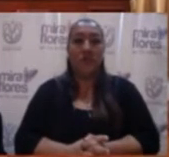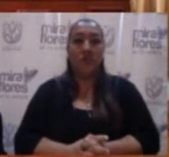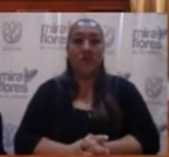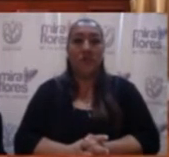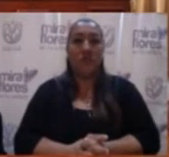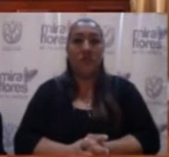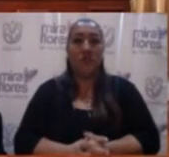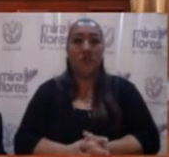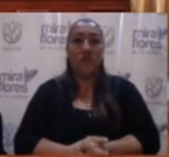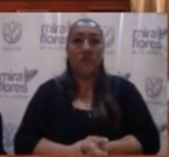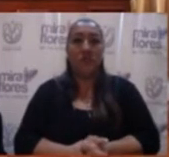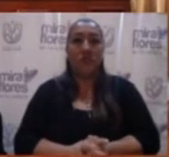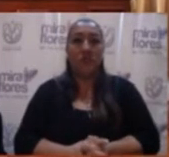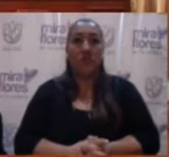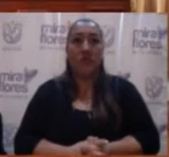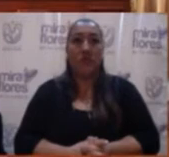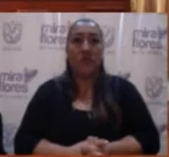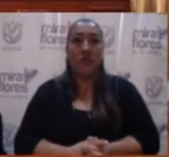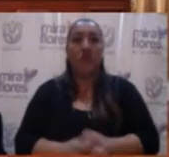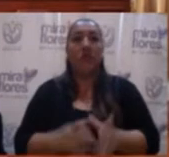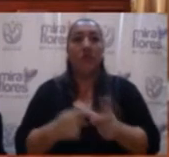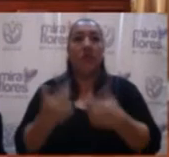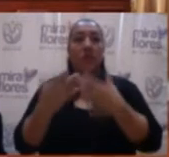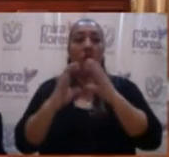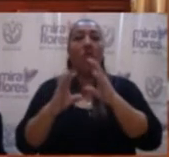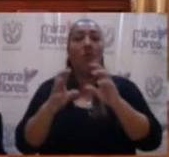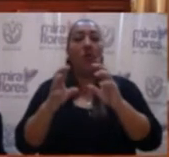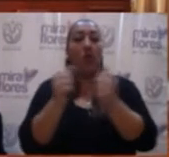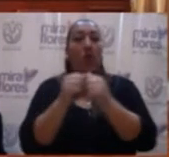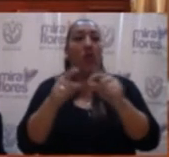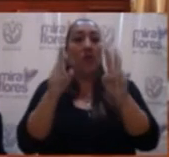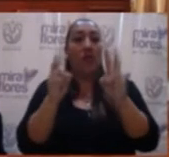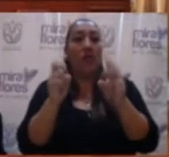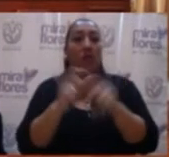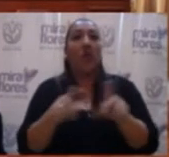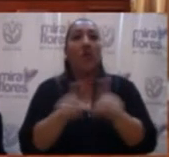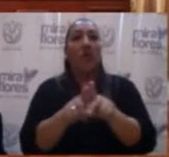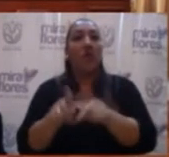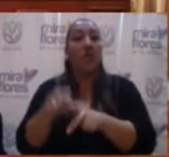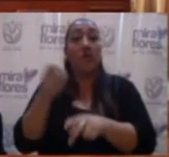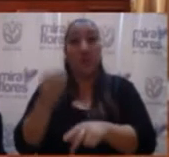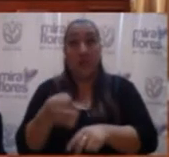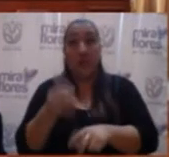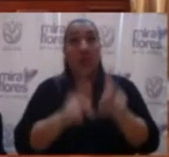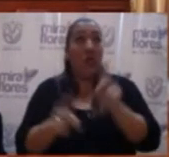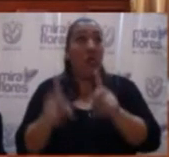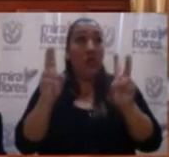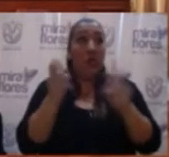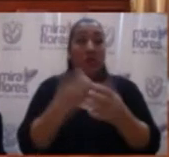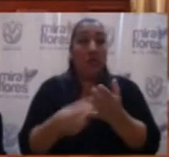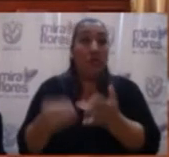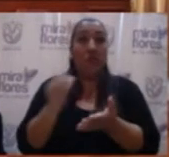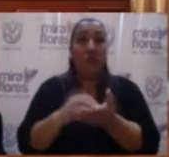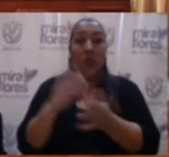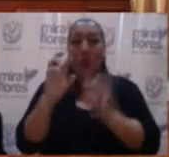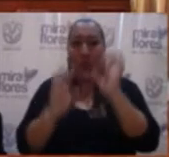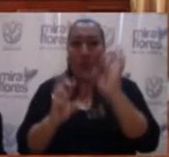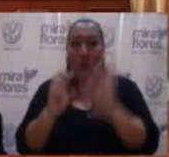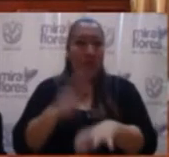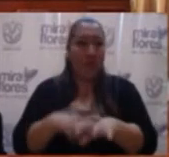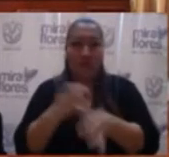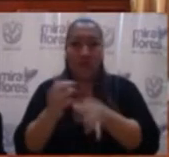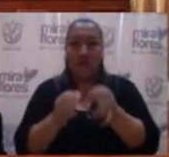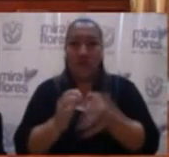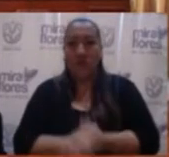Esto es claro, también viene con un dictamen en esa línea, pero siempre es bueno si hay algún tema, alguna duda o algo